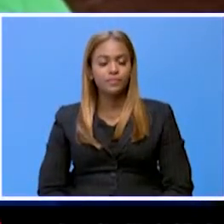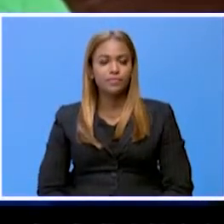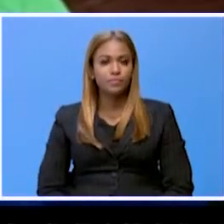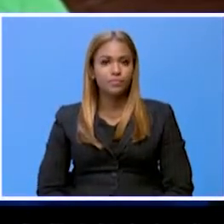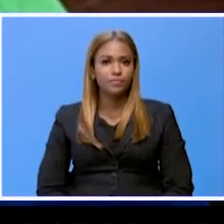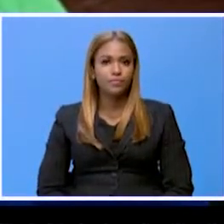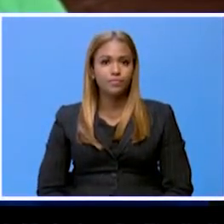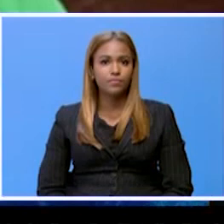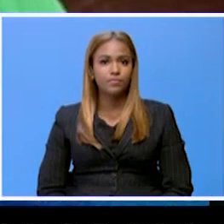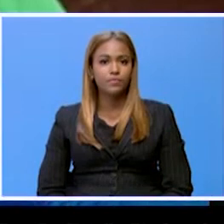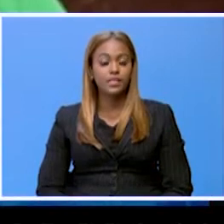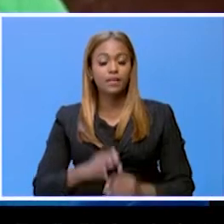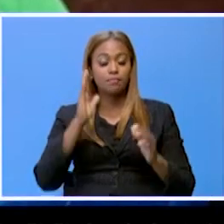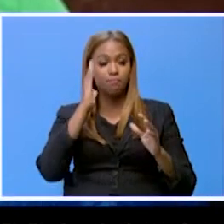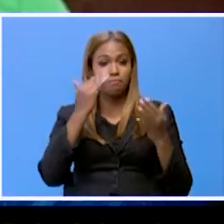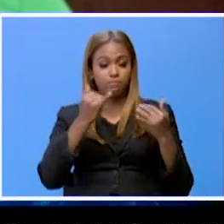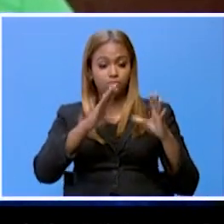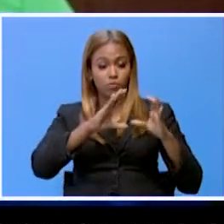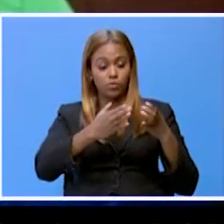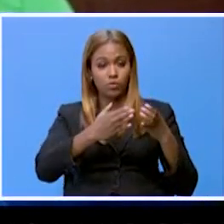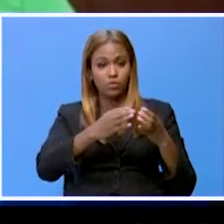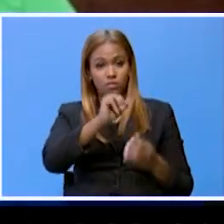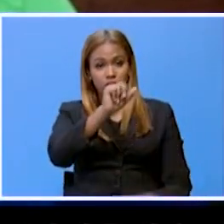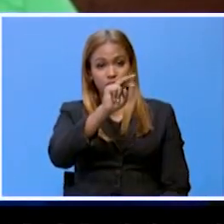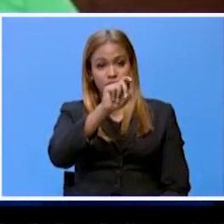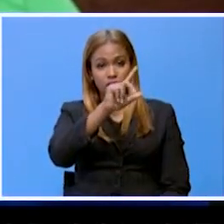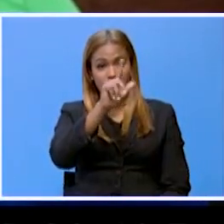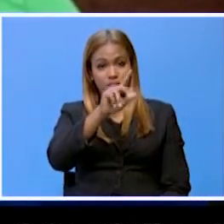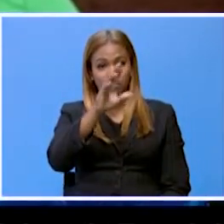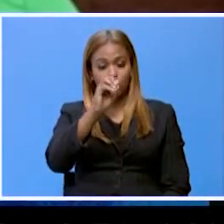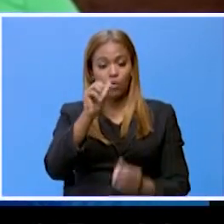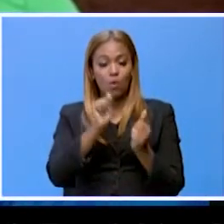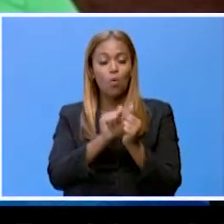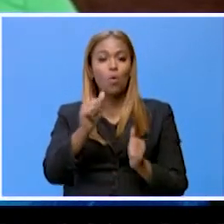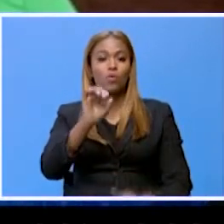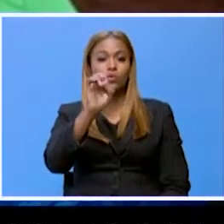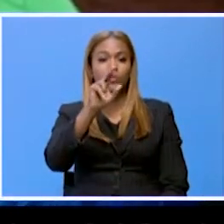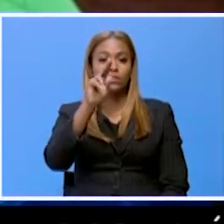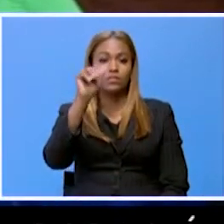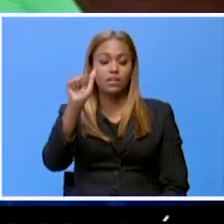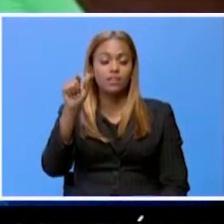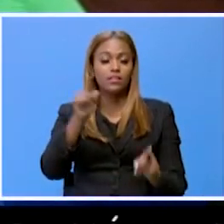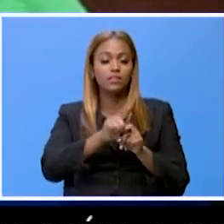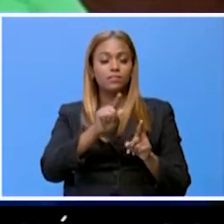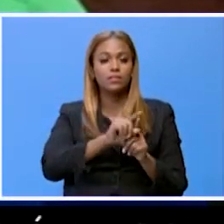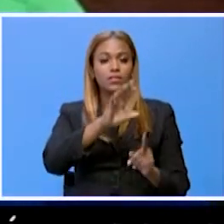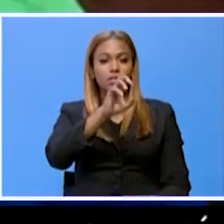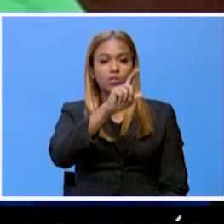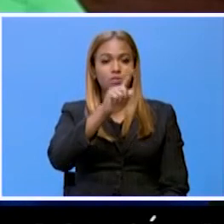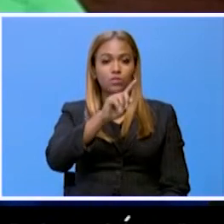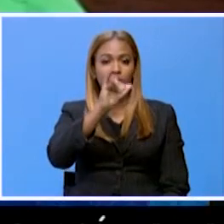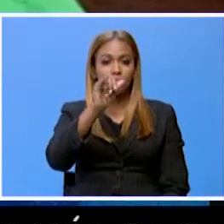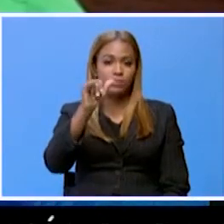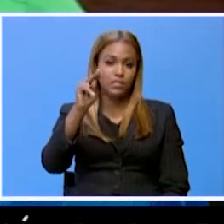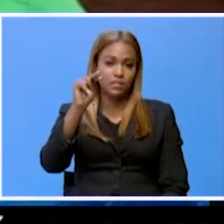Club San Lázaro, Fundasursa, Cruz Jiminián, Moscoso